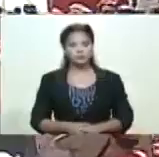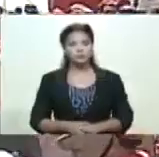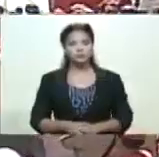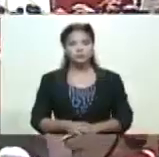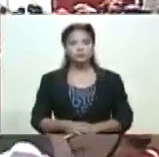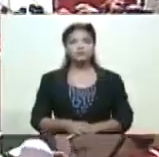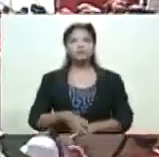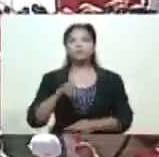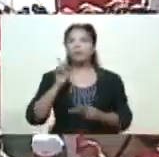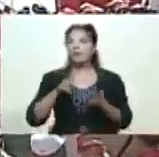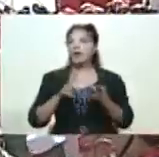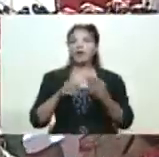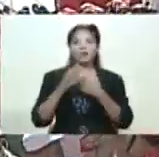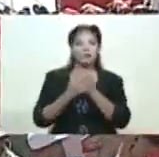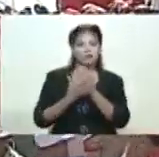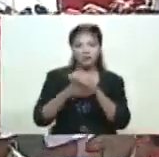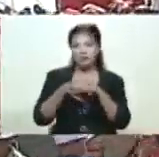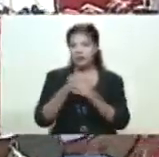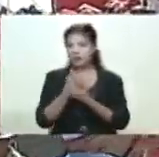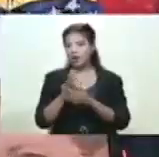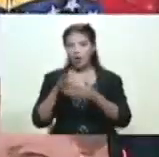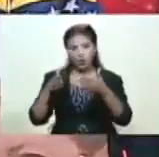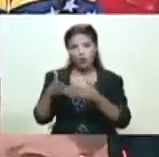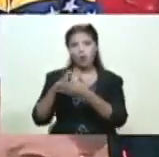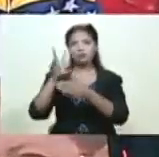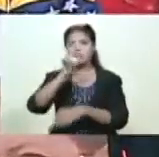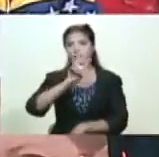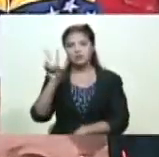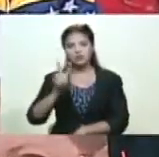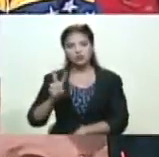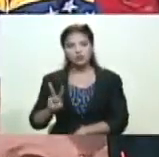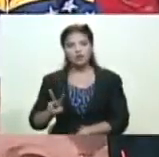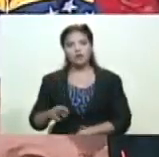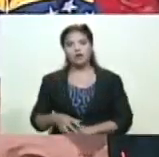que estuvo detrás de todas las conspiraciones contra Venezuela,